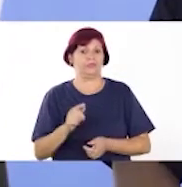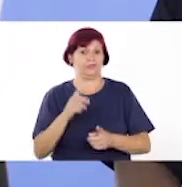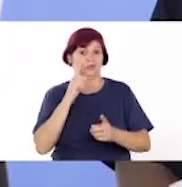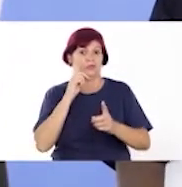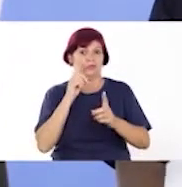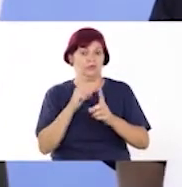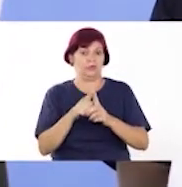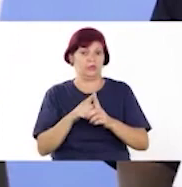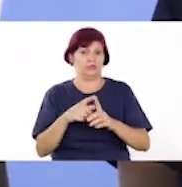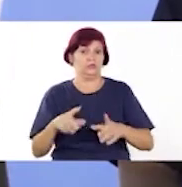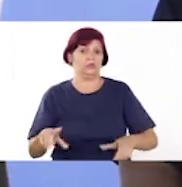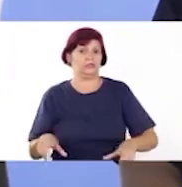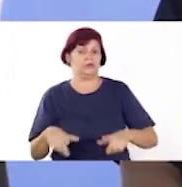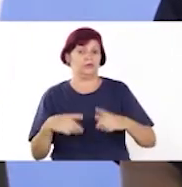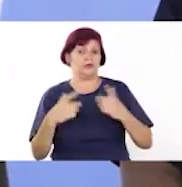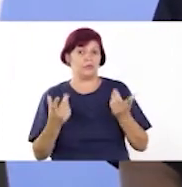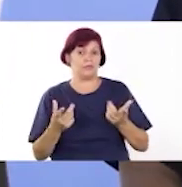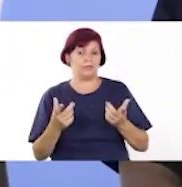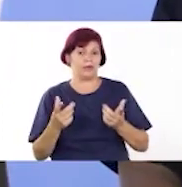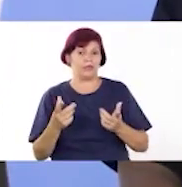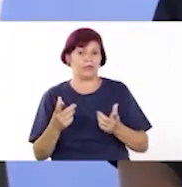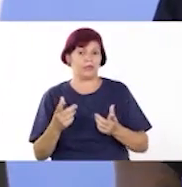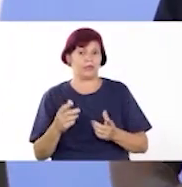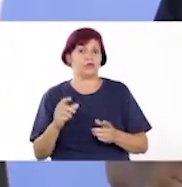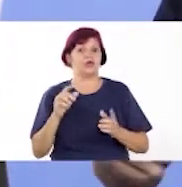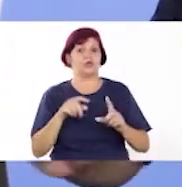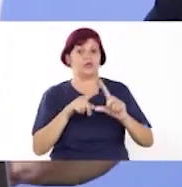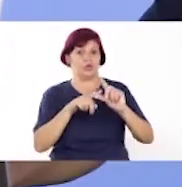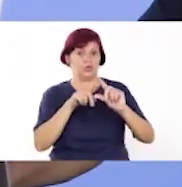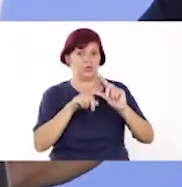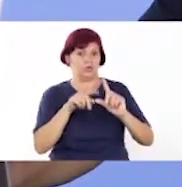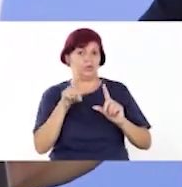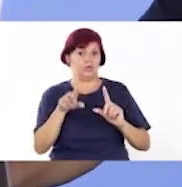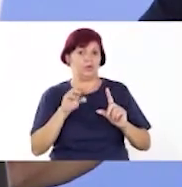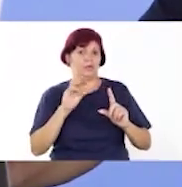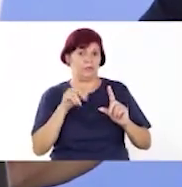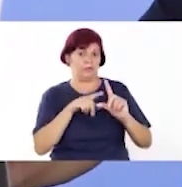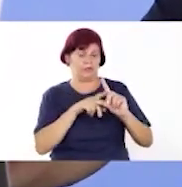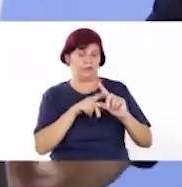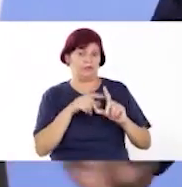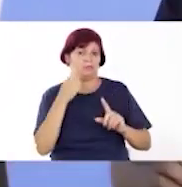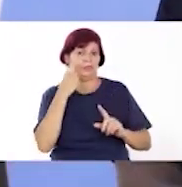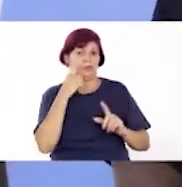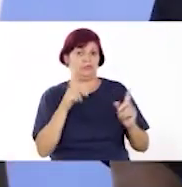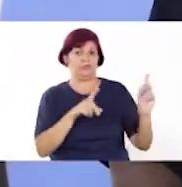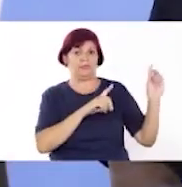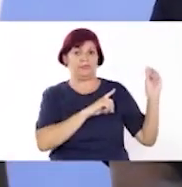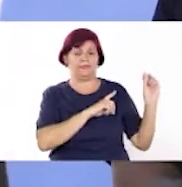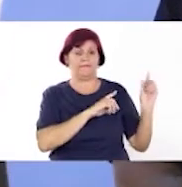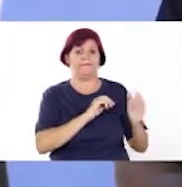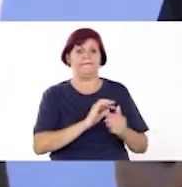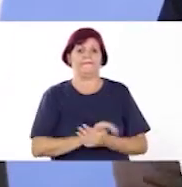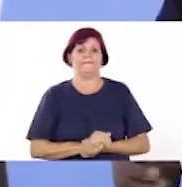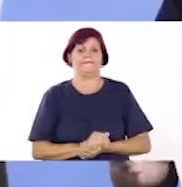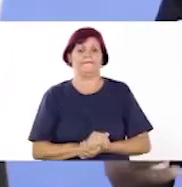Este objetivo se cumplirá a partir de los siguientes contenidos. Observen.